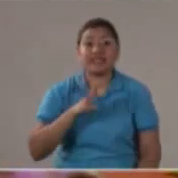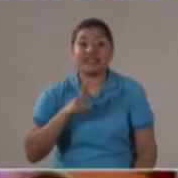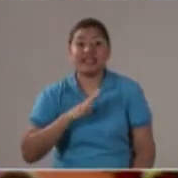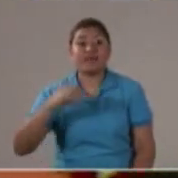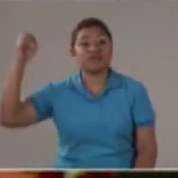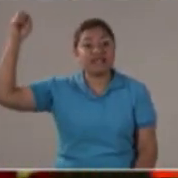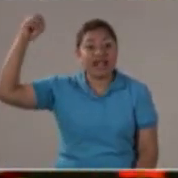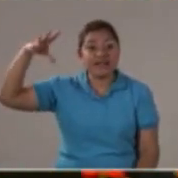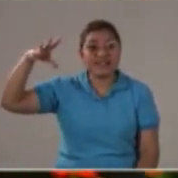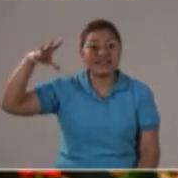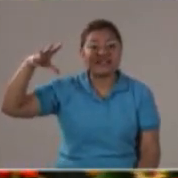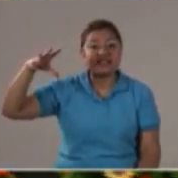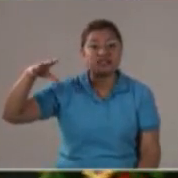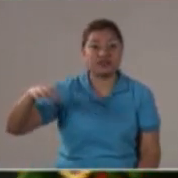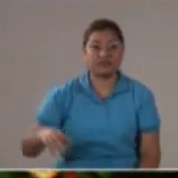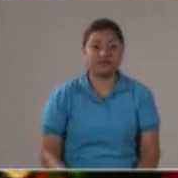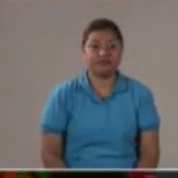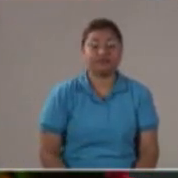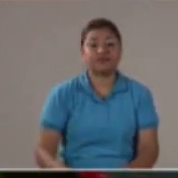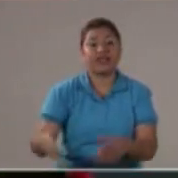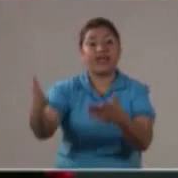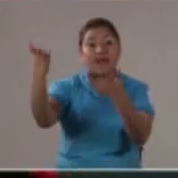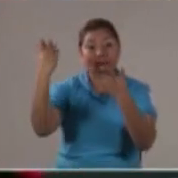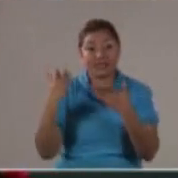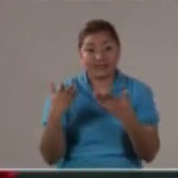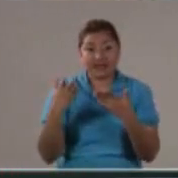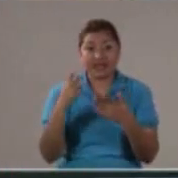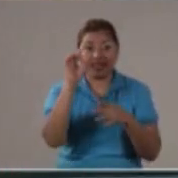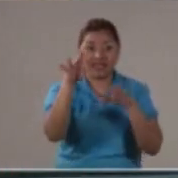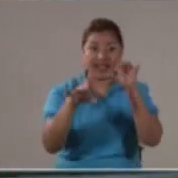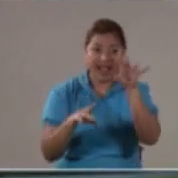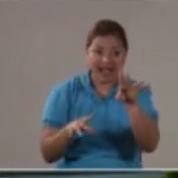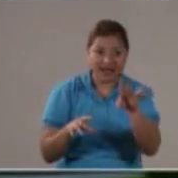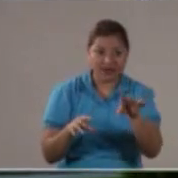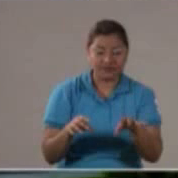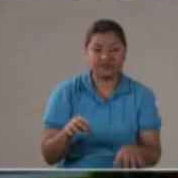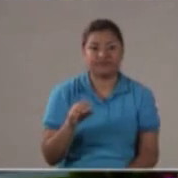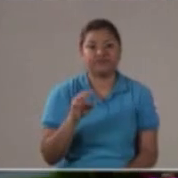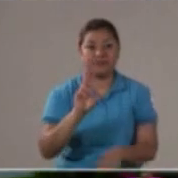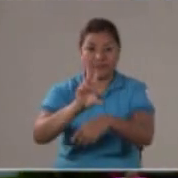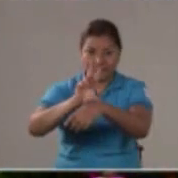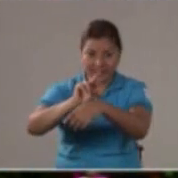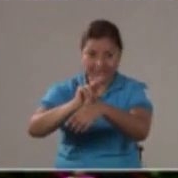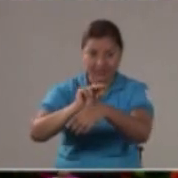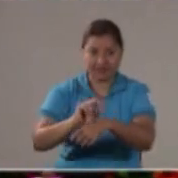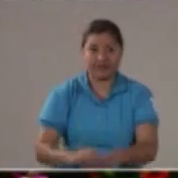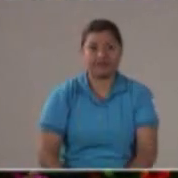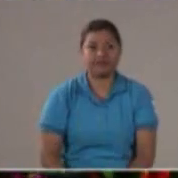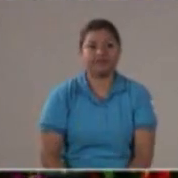bendición. ¿Qué me traes ahí? ¿Qué es eso?